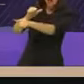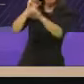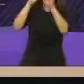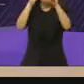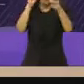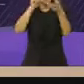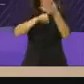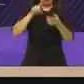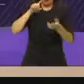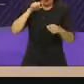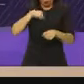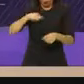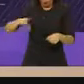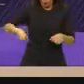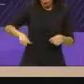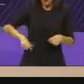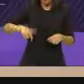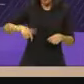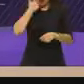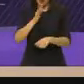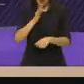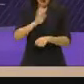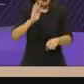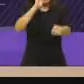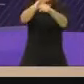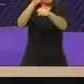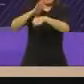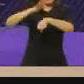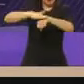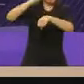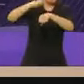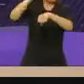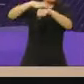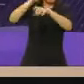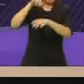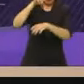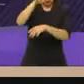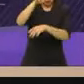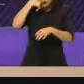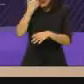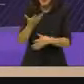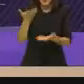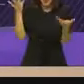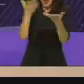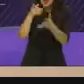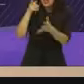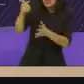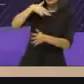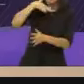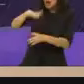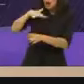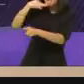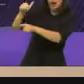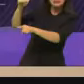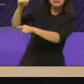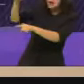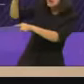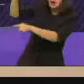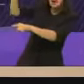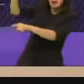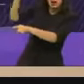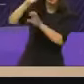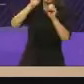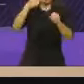ampliarlos? puedes elegir entre los que construyen pisos de corrupción o elegir por los que